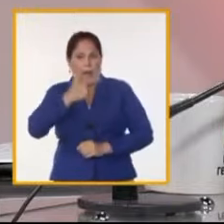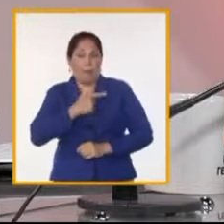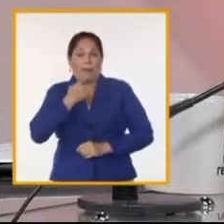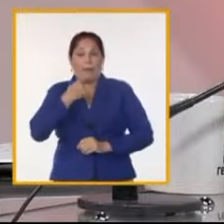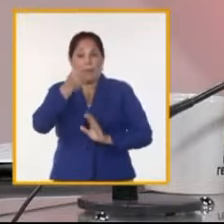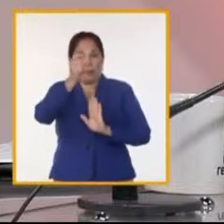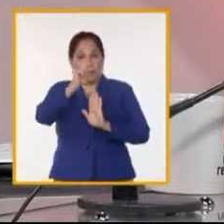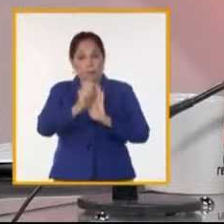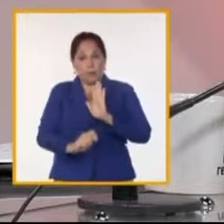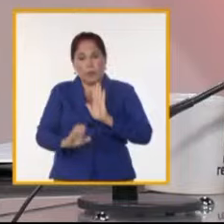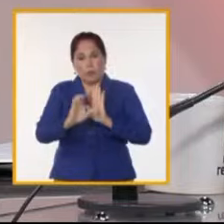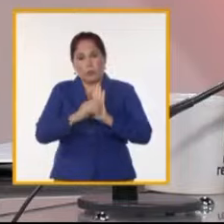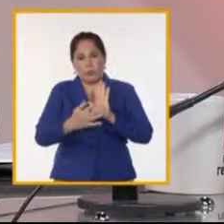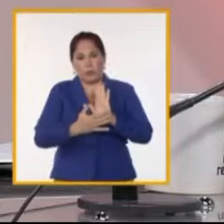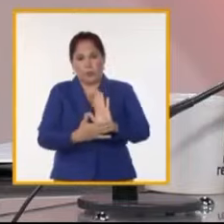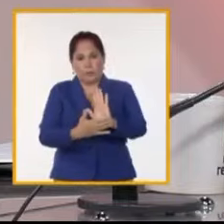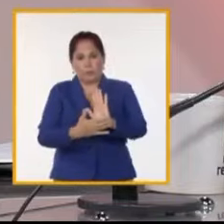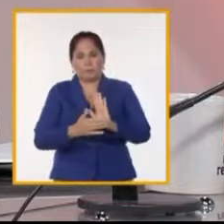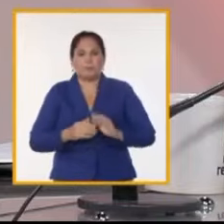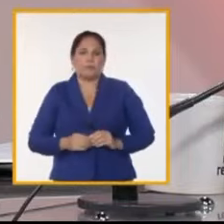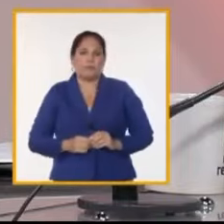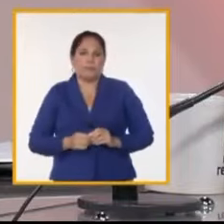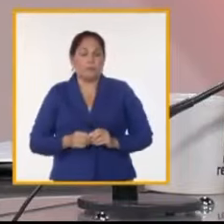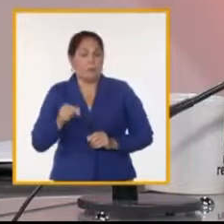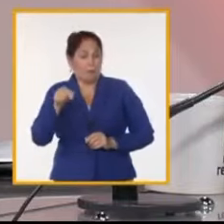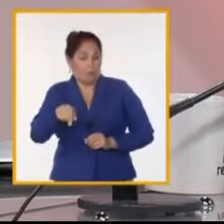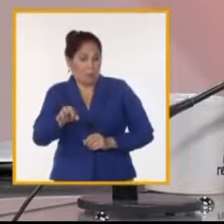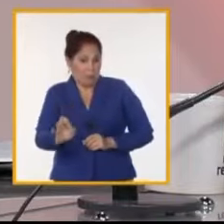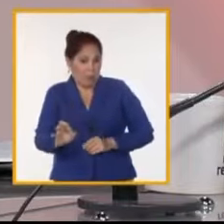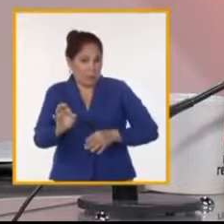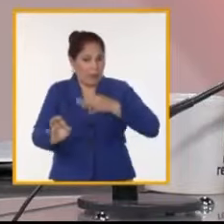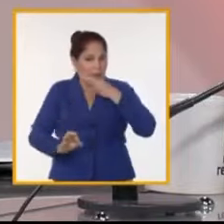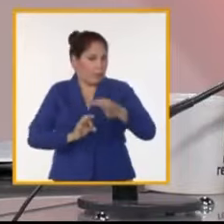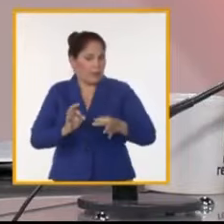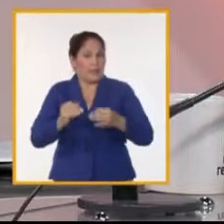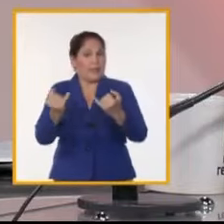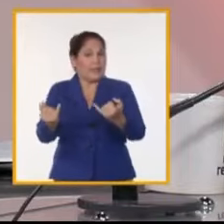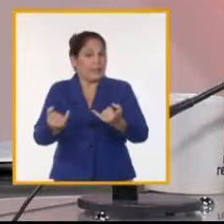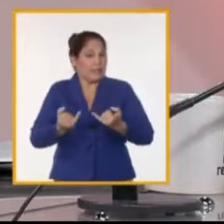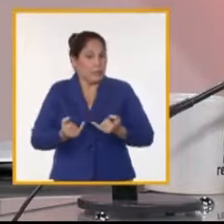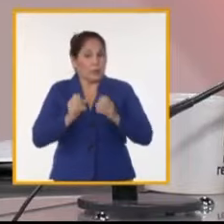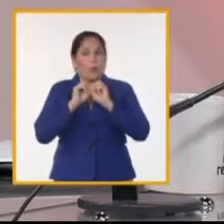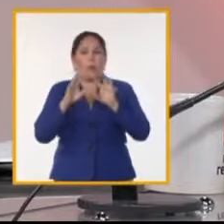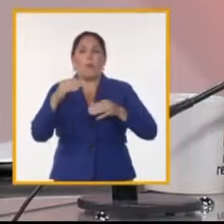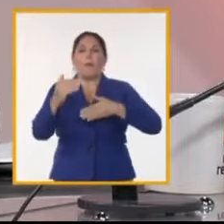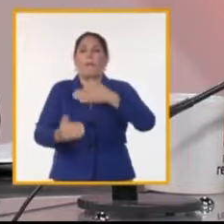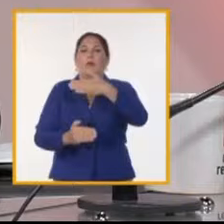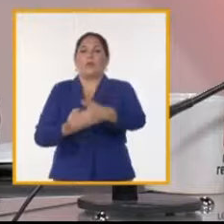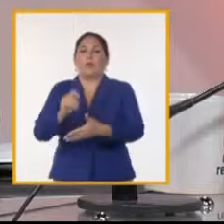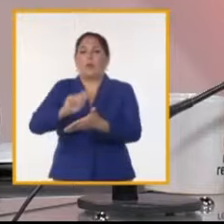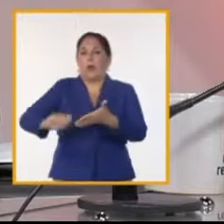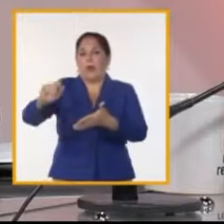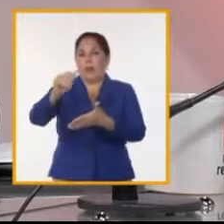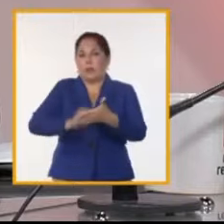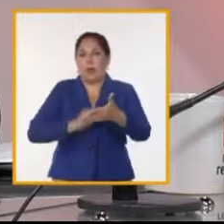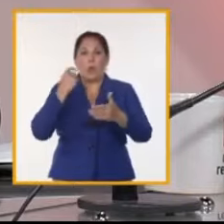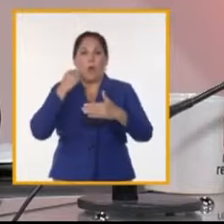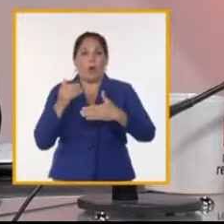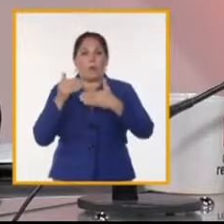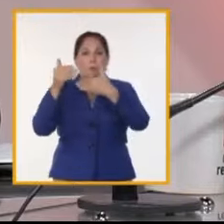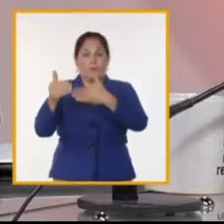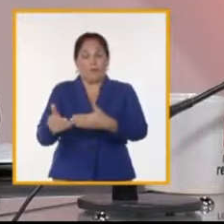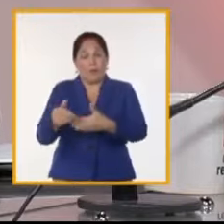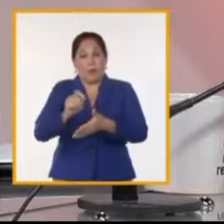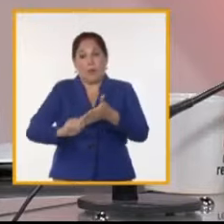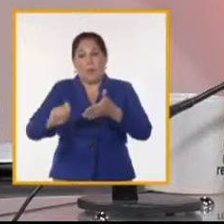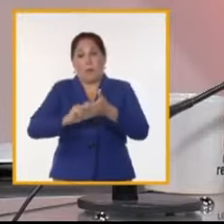de la Carta Magna del Estado asiático en este sentido Pues de acuerdo a la información que se ha publicado el proceso electoral se adelanta un año a lo